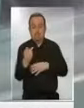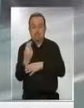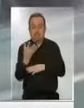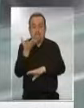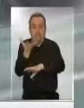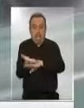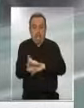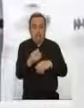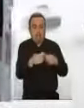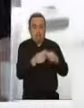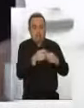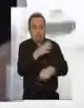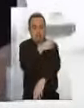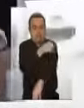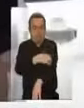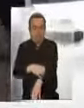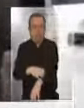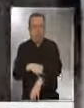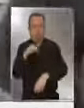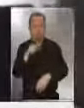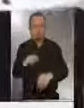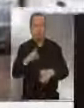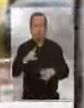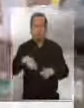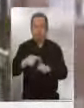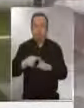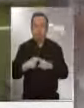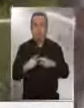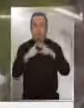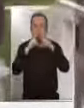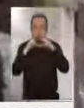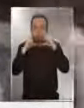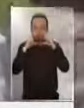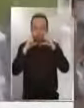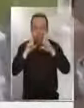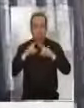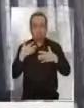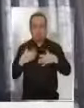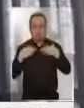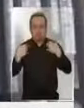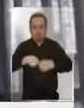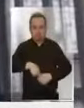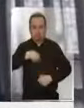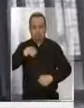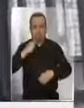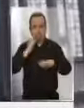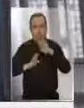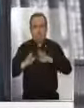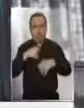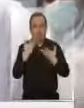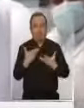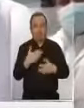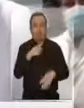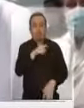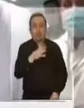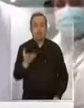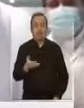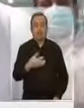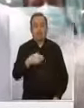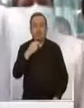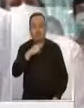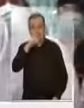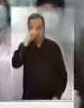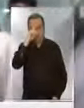disponibles para regiones. Además, elementos de protección, los que fueron destinados al hospital de la región y al de Sorno, en un viaje